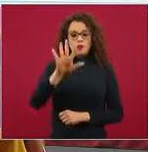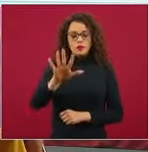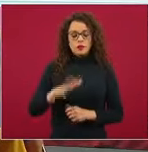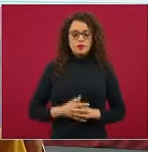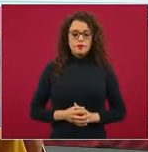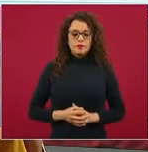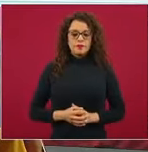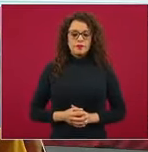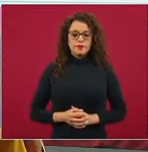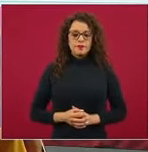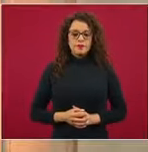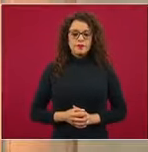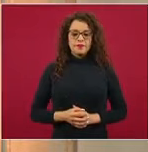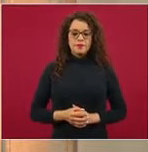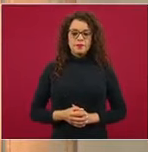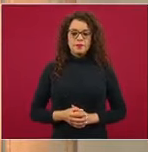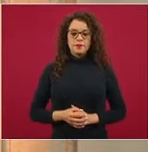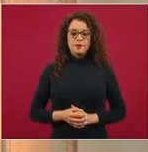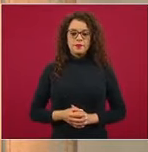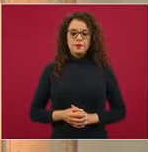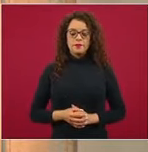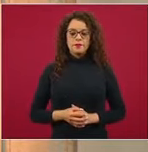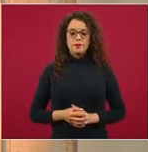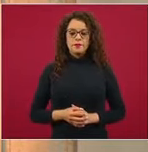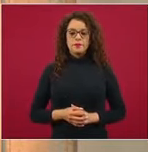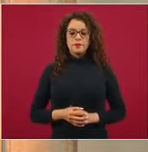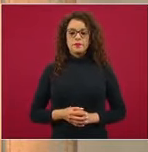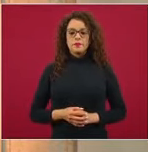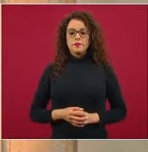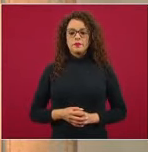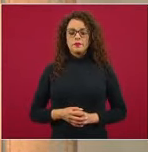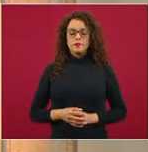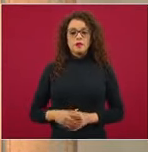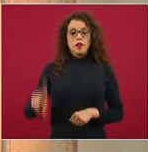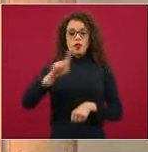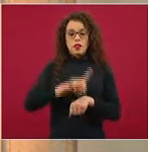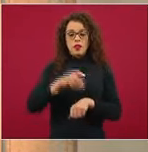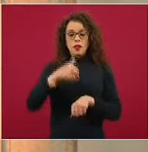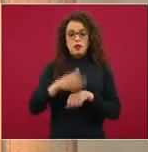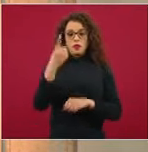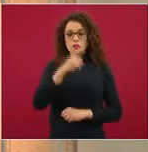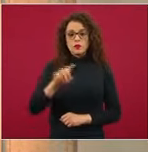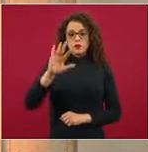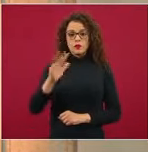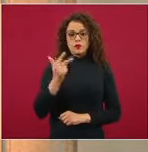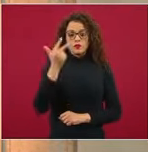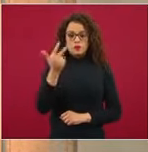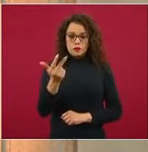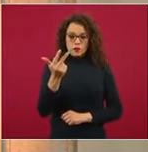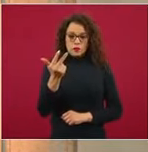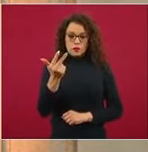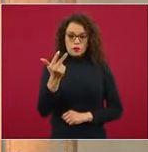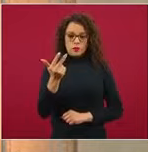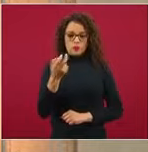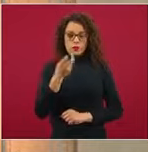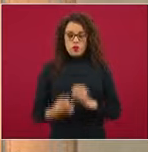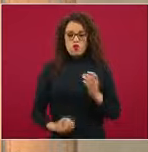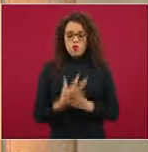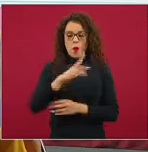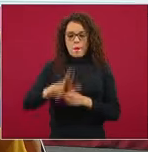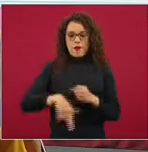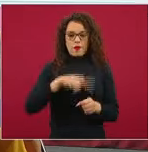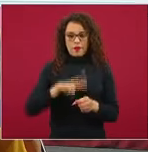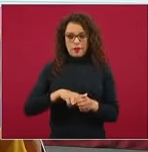245. Estamos también cursando y terminando el día número 158 de esta nueva